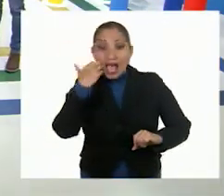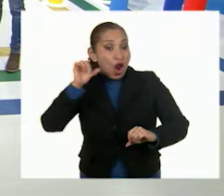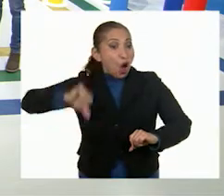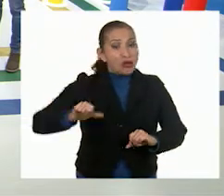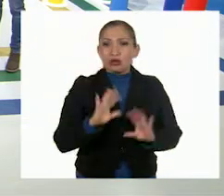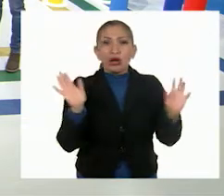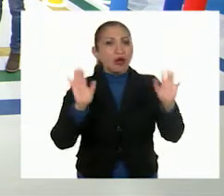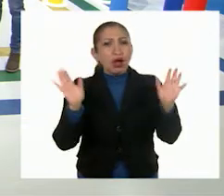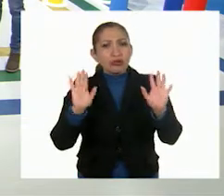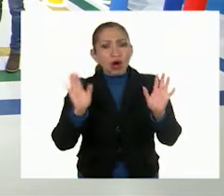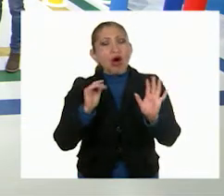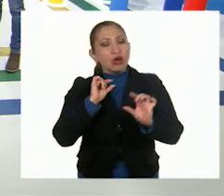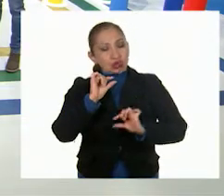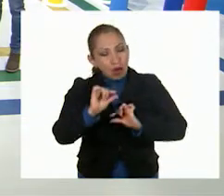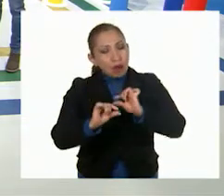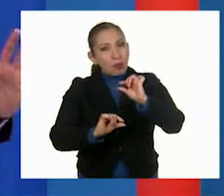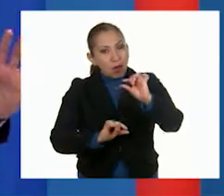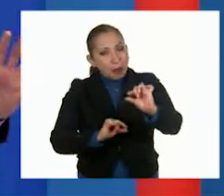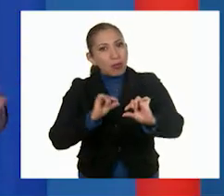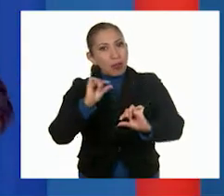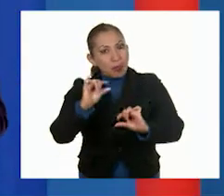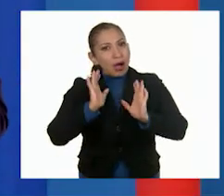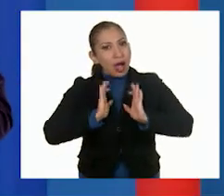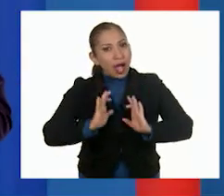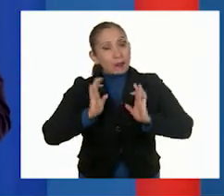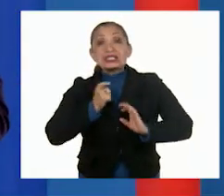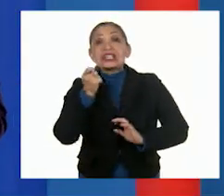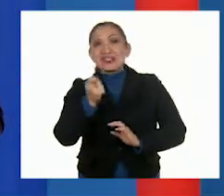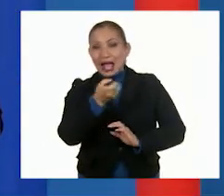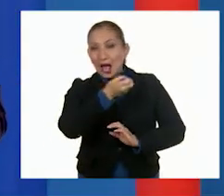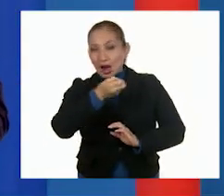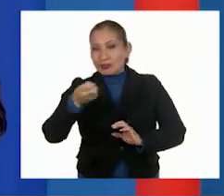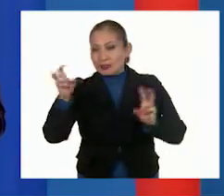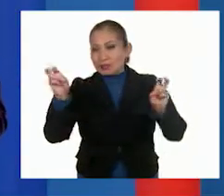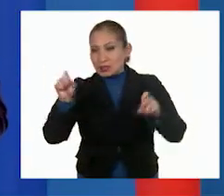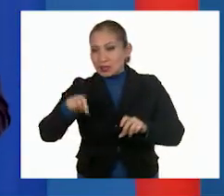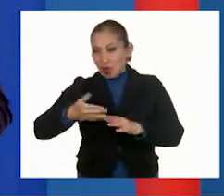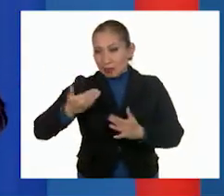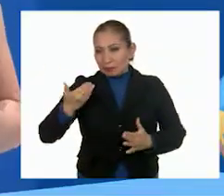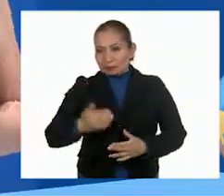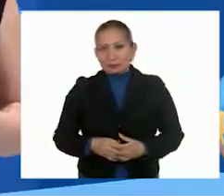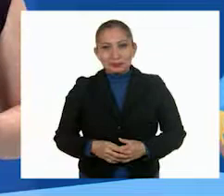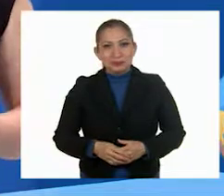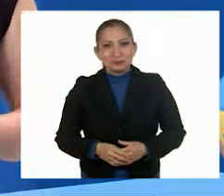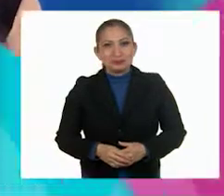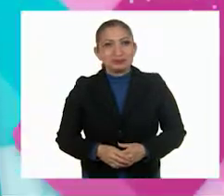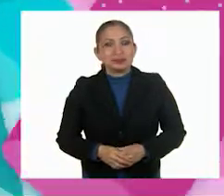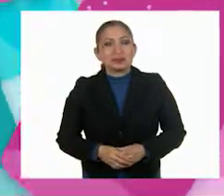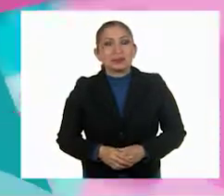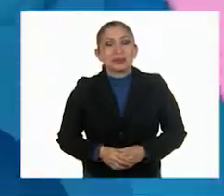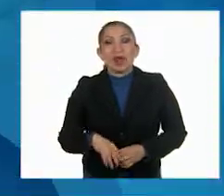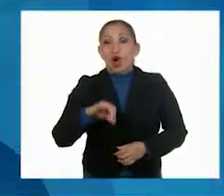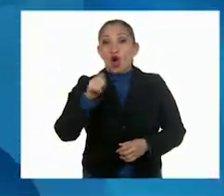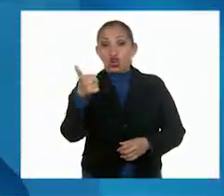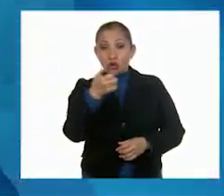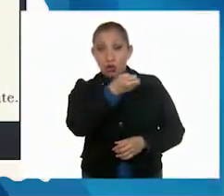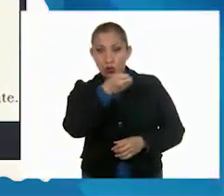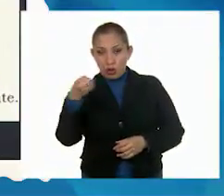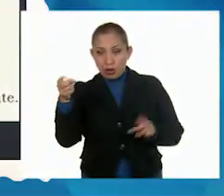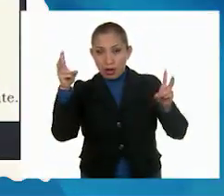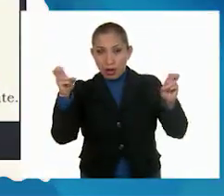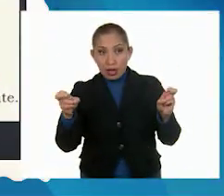a salir mejor. Todo en su momento, con calma. Así es. Ya la tenía, Raulito, muy bien. El siguiente